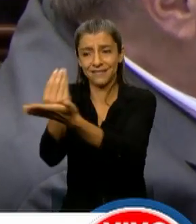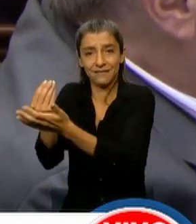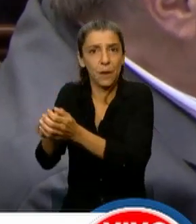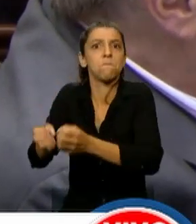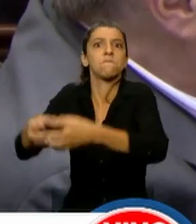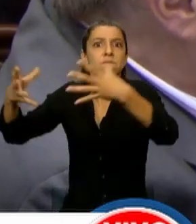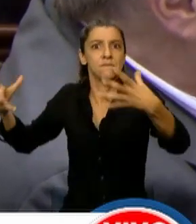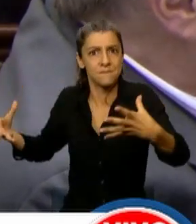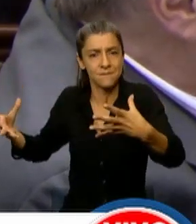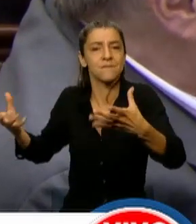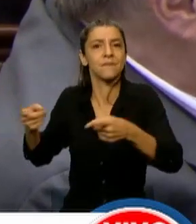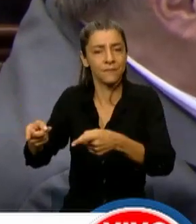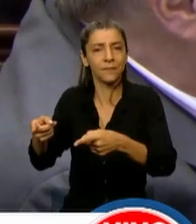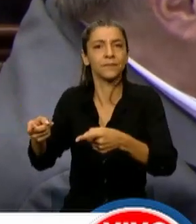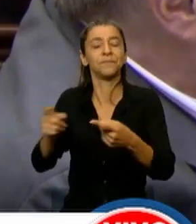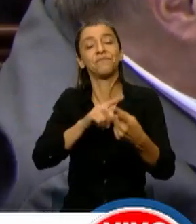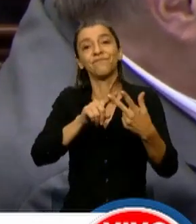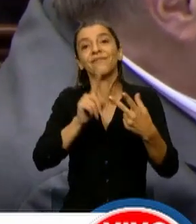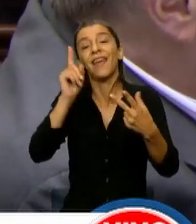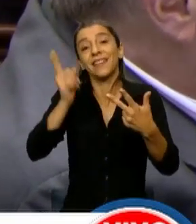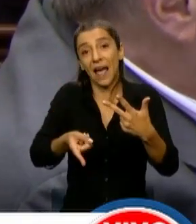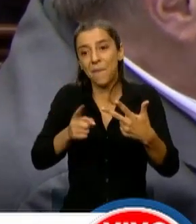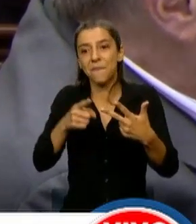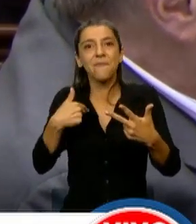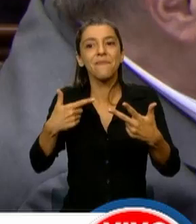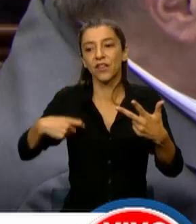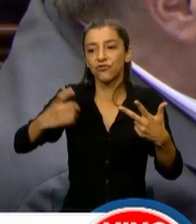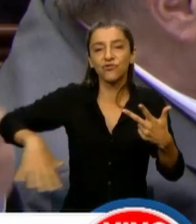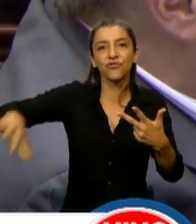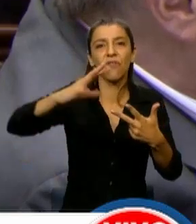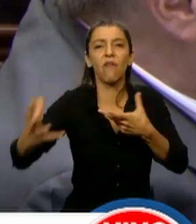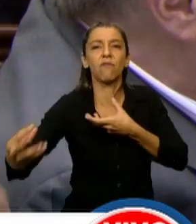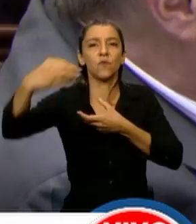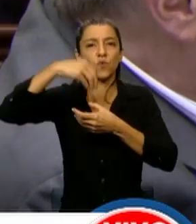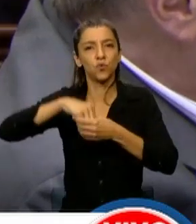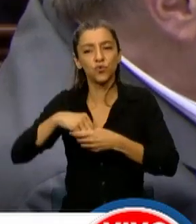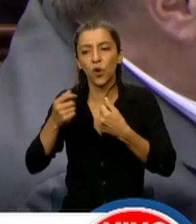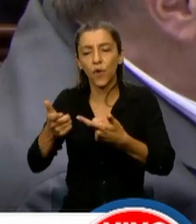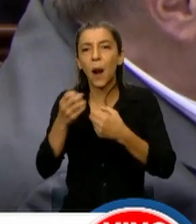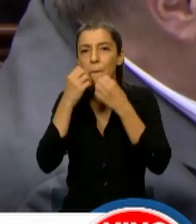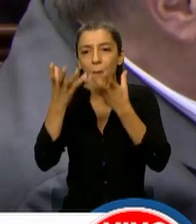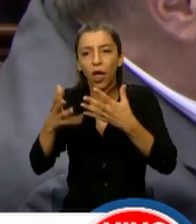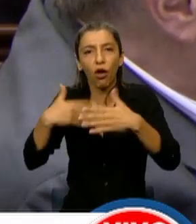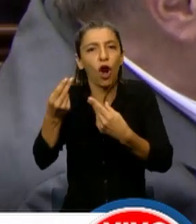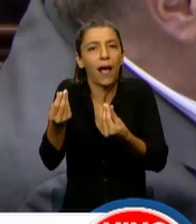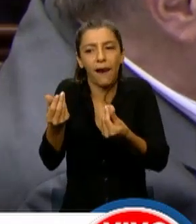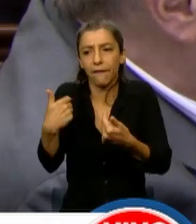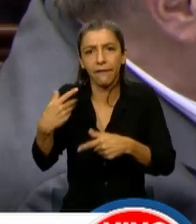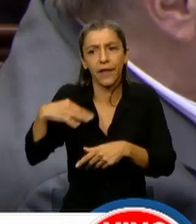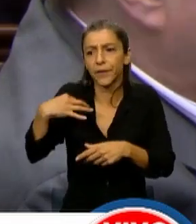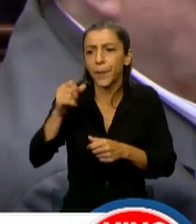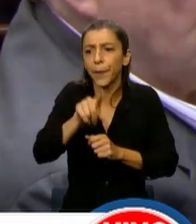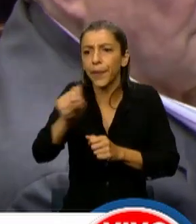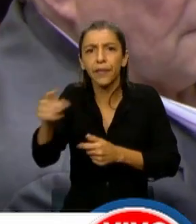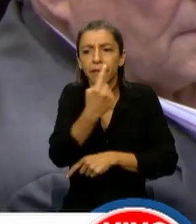Argentina y que plantea la inclusión social, la mejora de las condiciones de vida de trabajadores